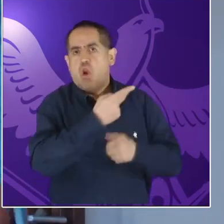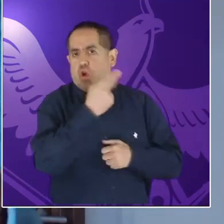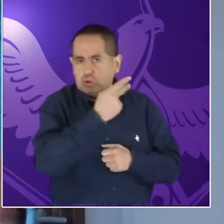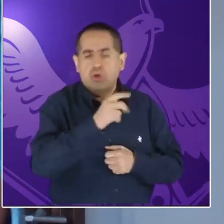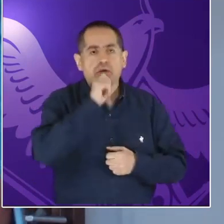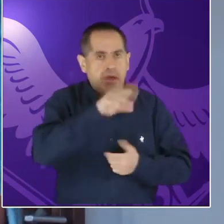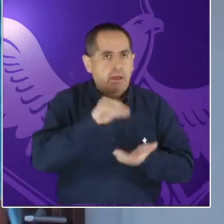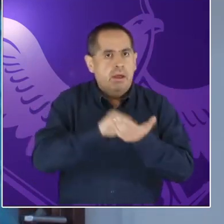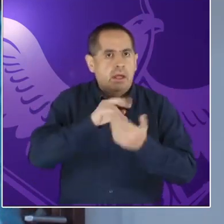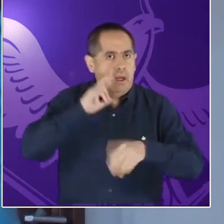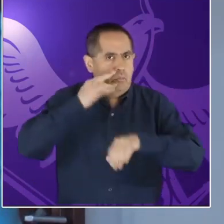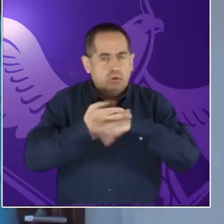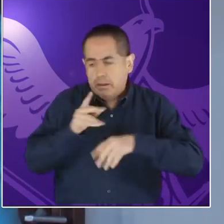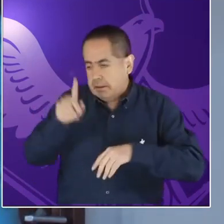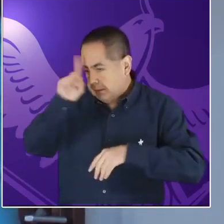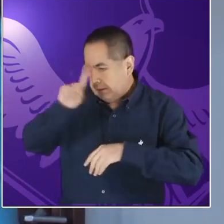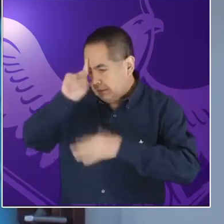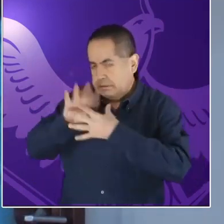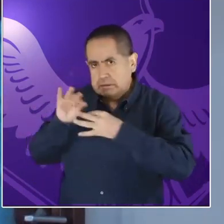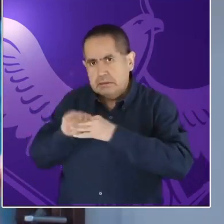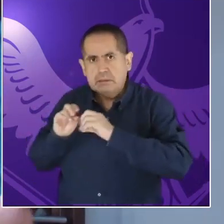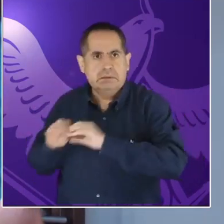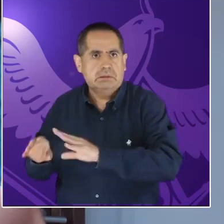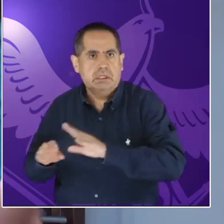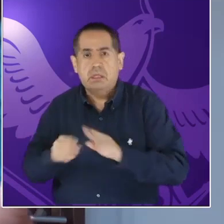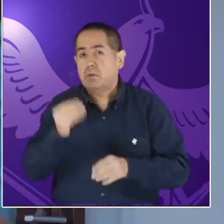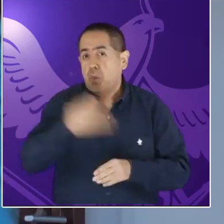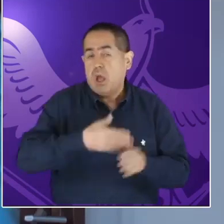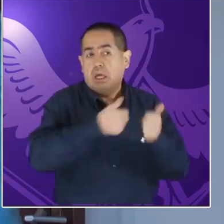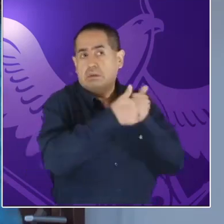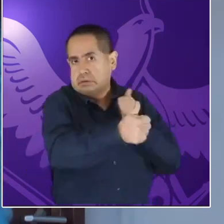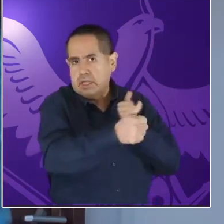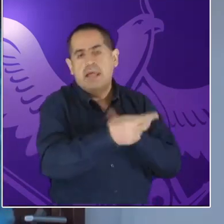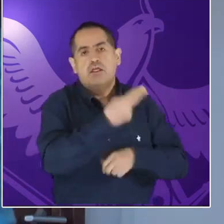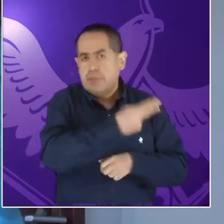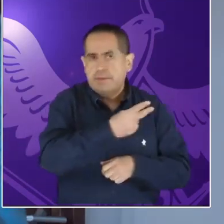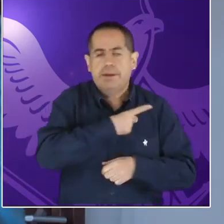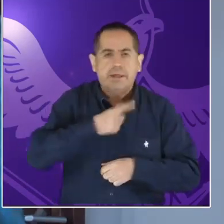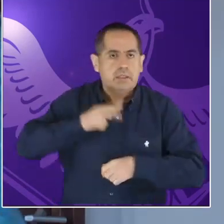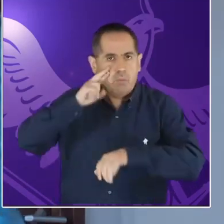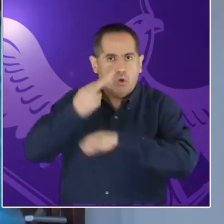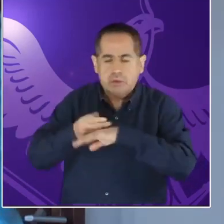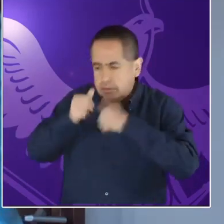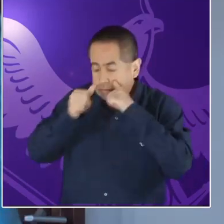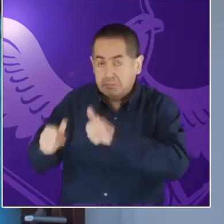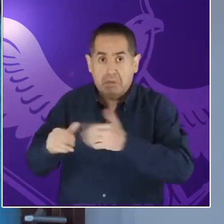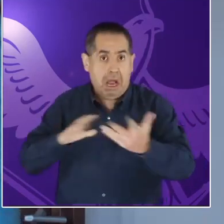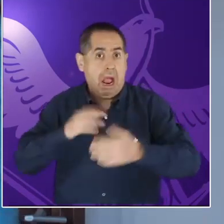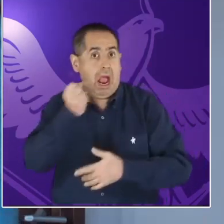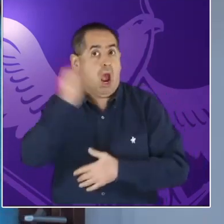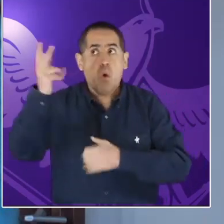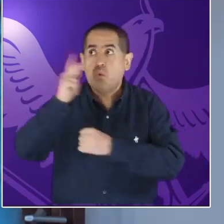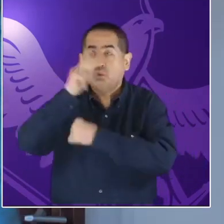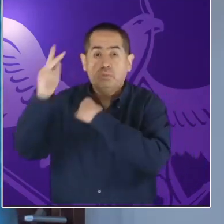la pareja ya no tiene un proyecto en común. La responsabilidad parental subsiste, ¿no?, luego de la separación. Y de hecho